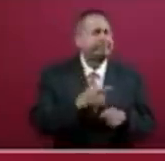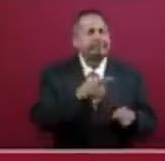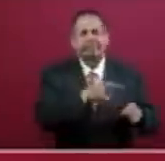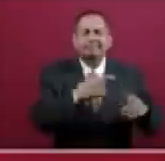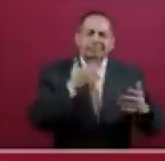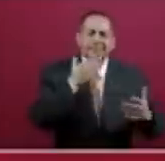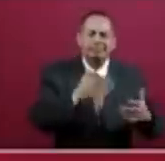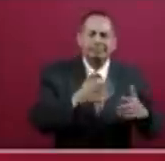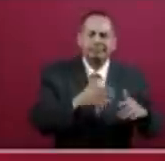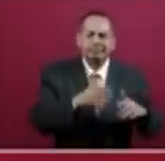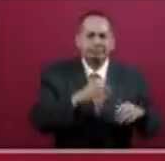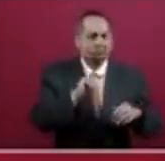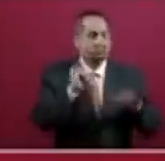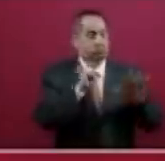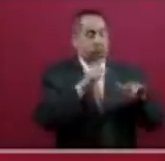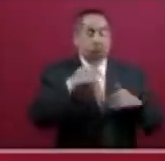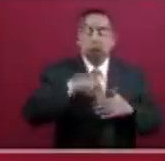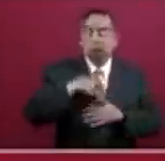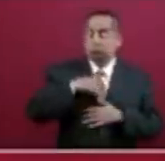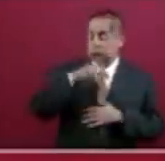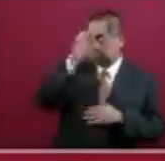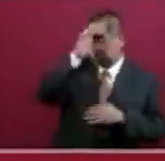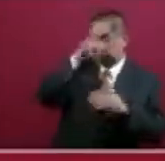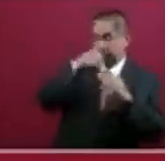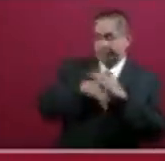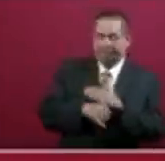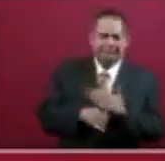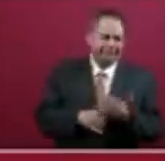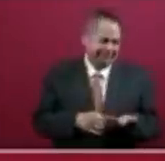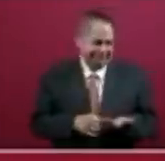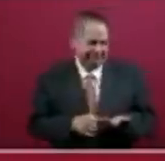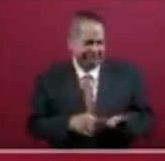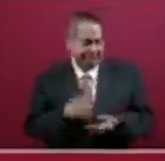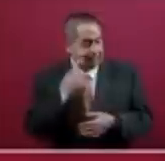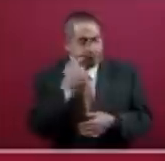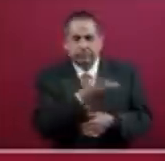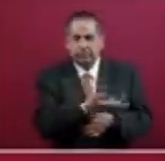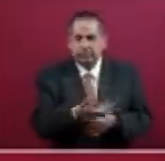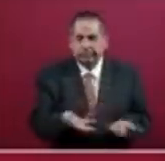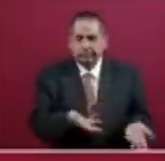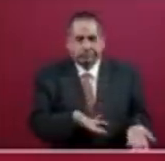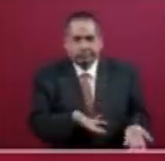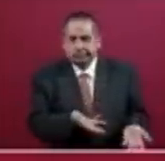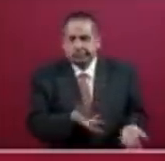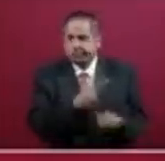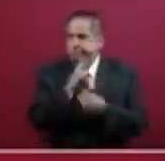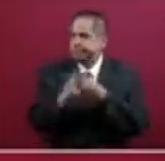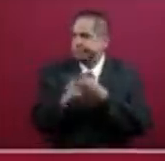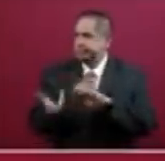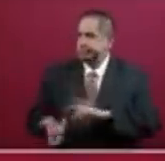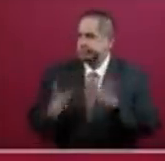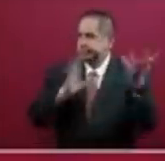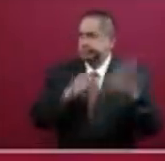técnicos que se consideran científicos, y miren cómo dejaron al país.